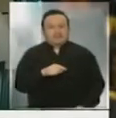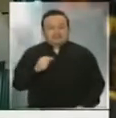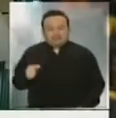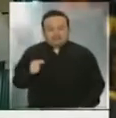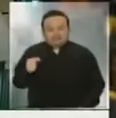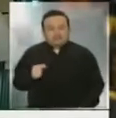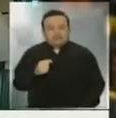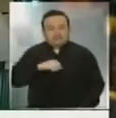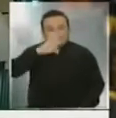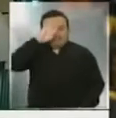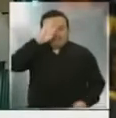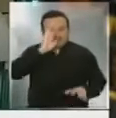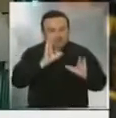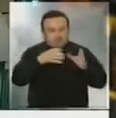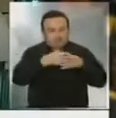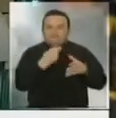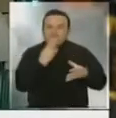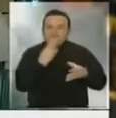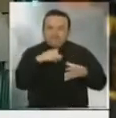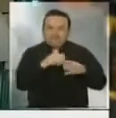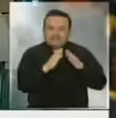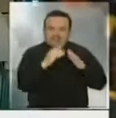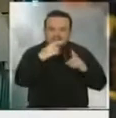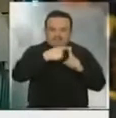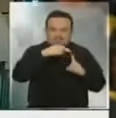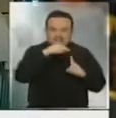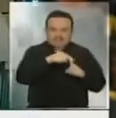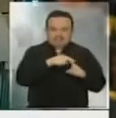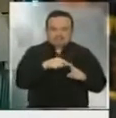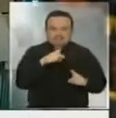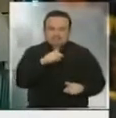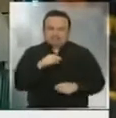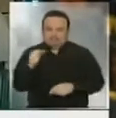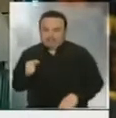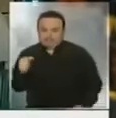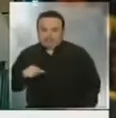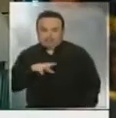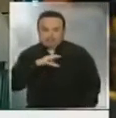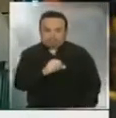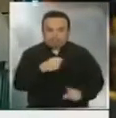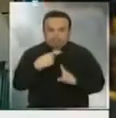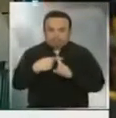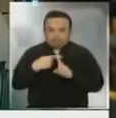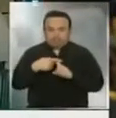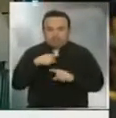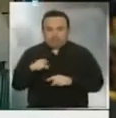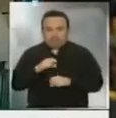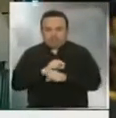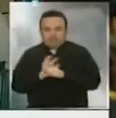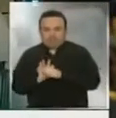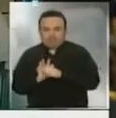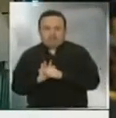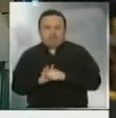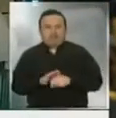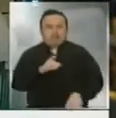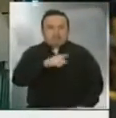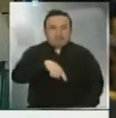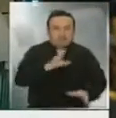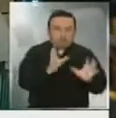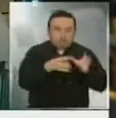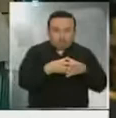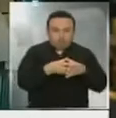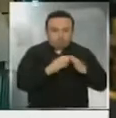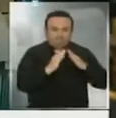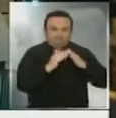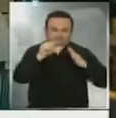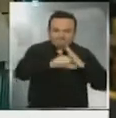evangélico diagnosticado con el COVID-19 en esa comuna. En el grupo, y este es un tema adicional, hay 5 niños, por